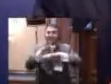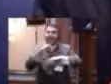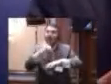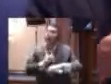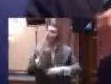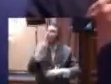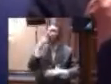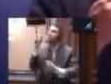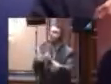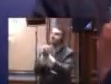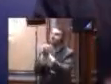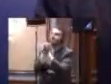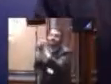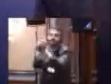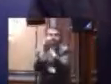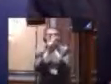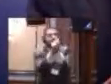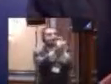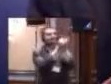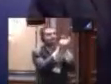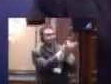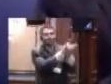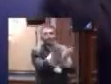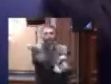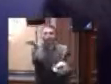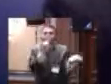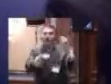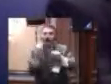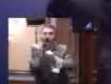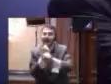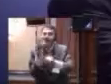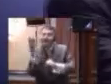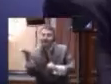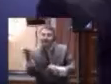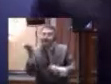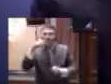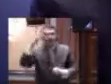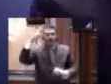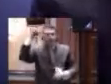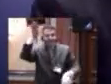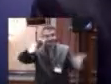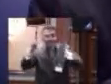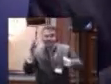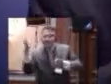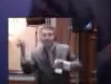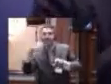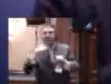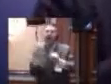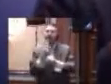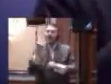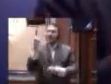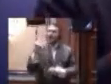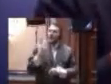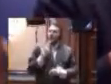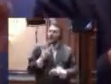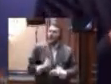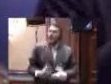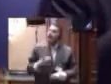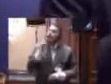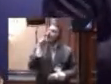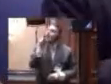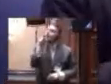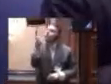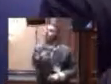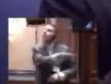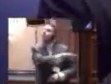sus profesionistas, sus empresarios puedan construir un camino hacia adelante. Un camino que